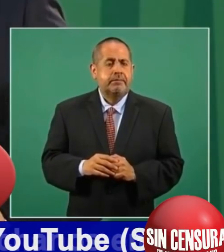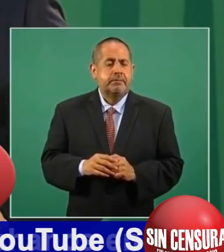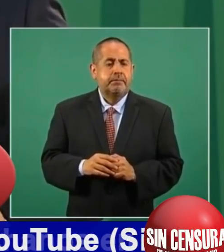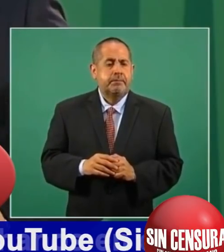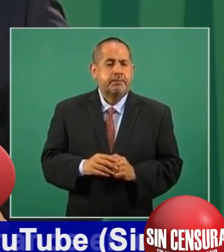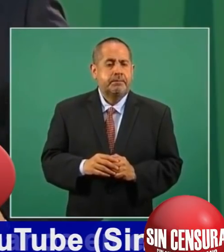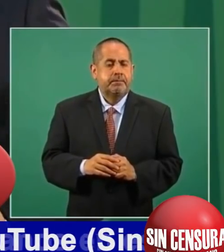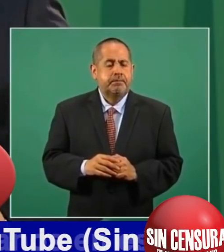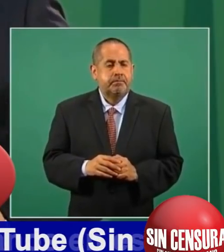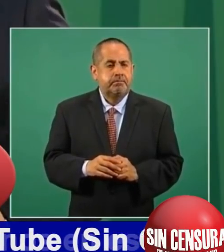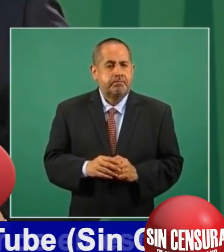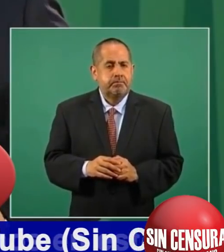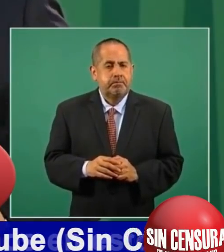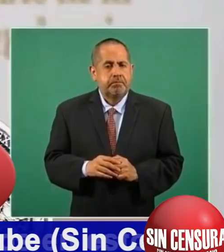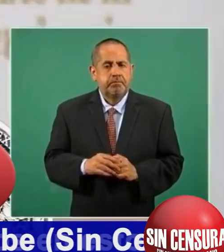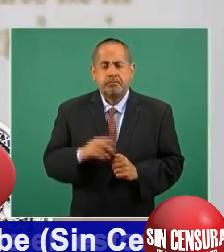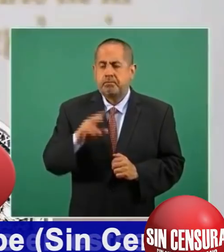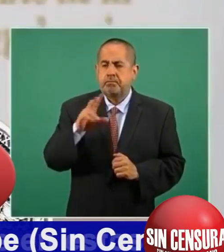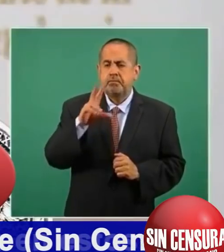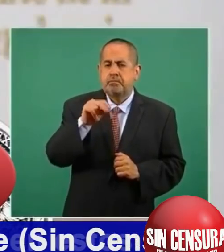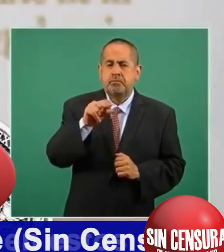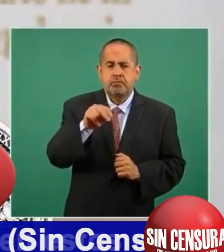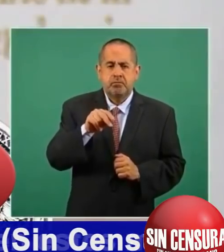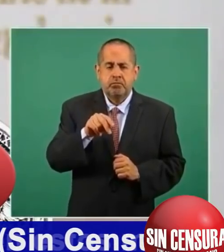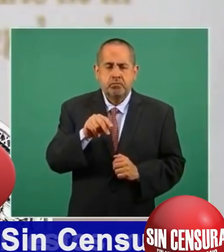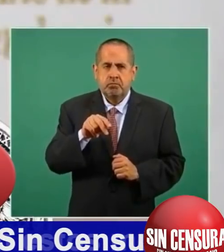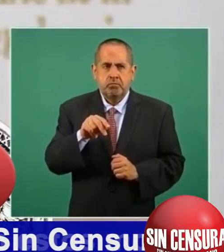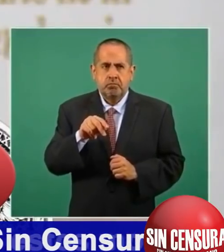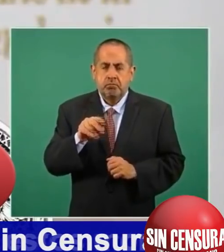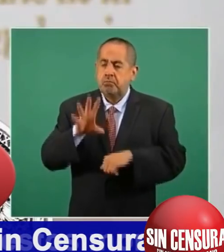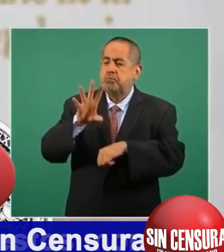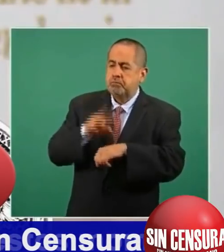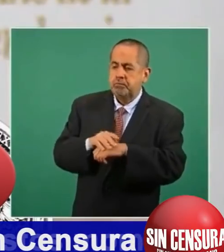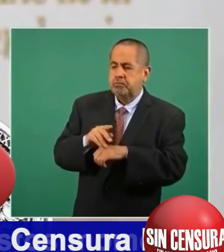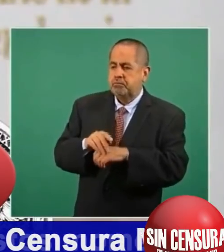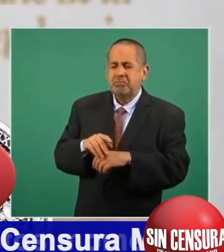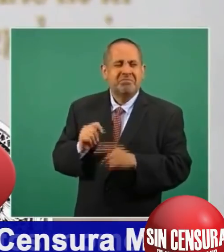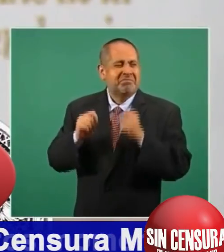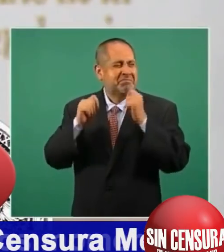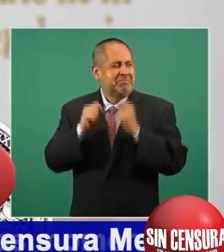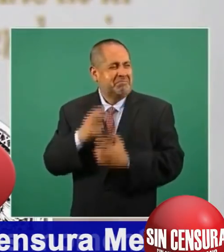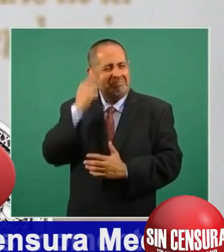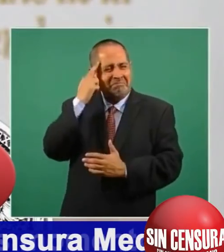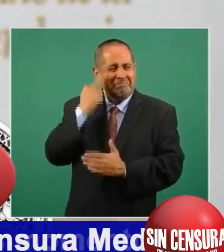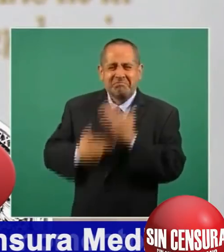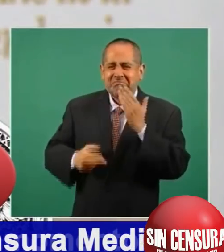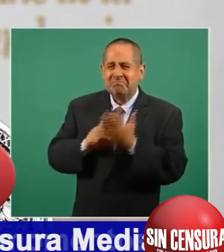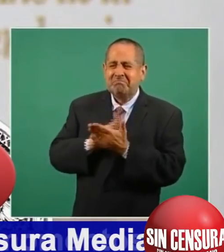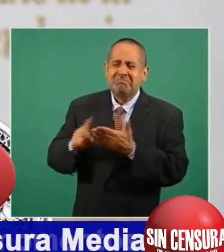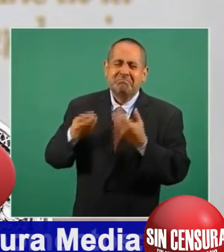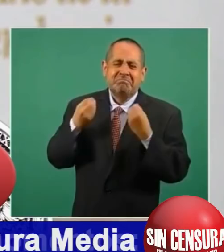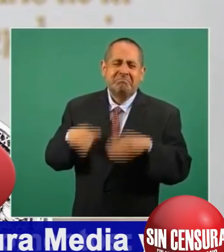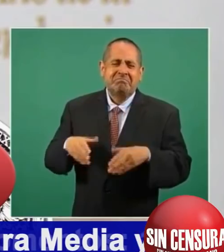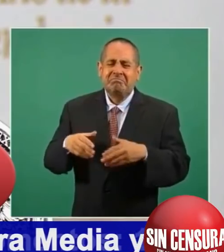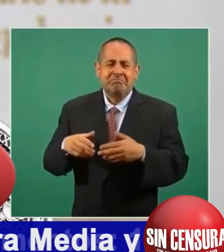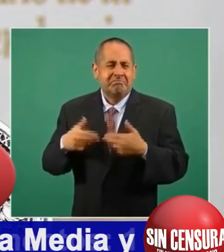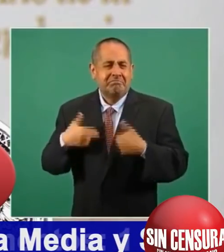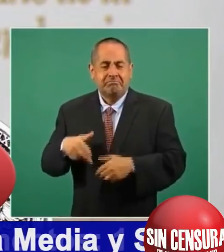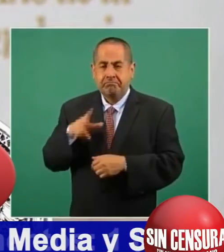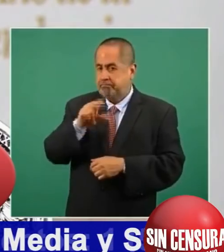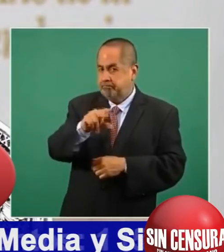se auspicia la violación de los derechos humanos. Y lo